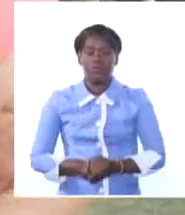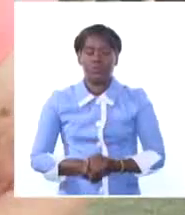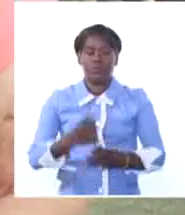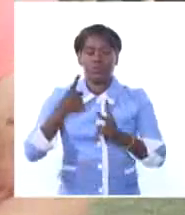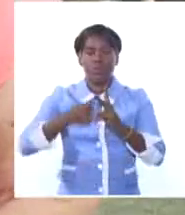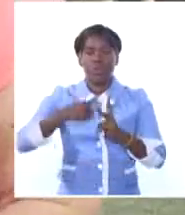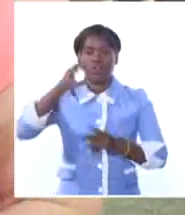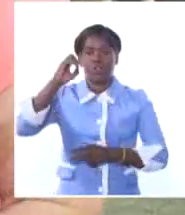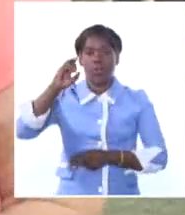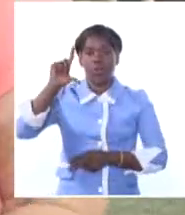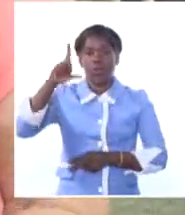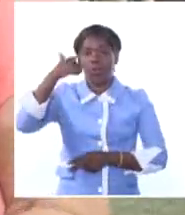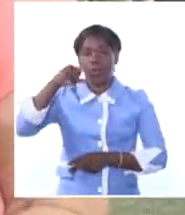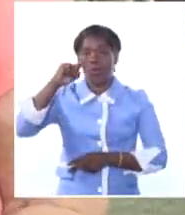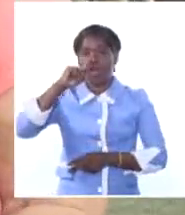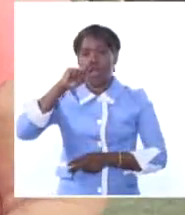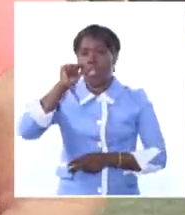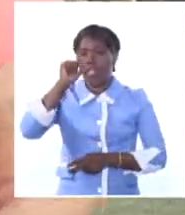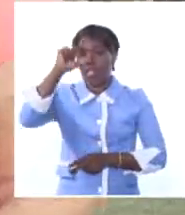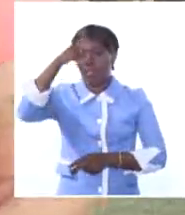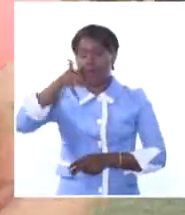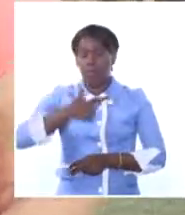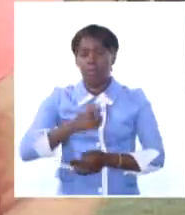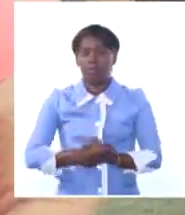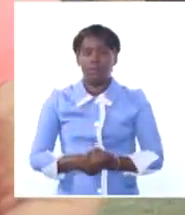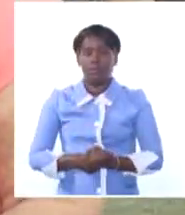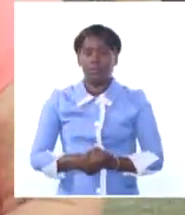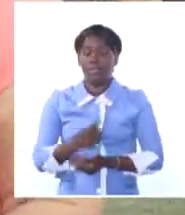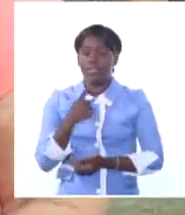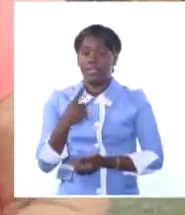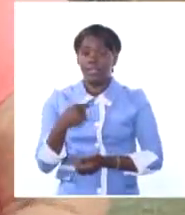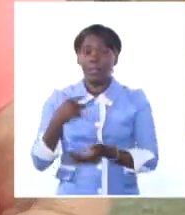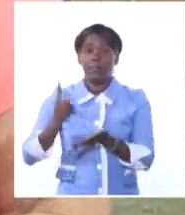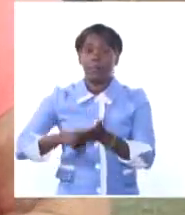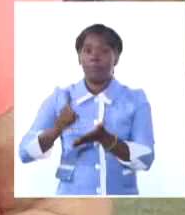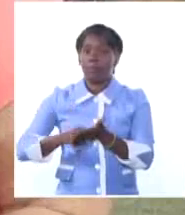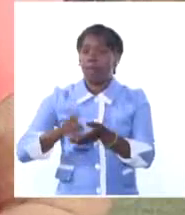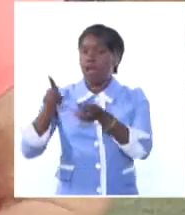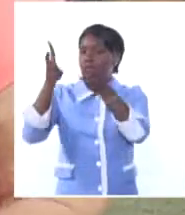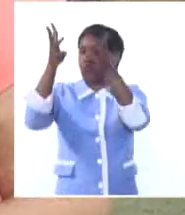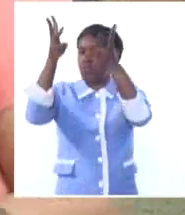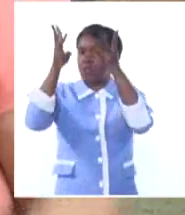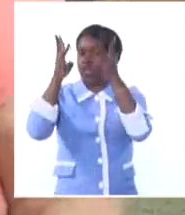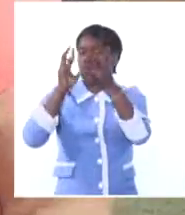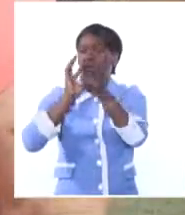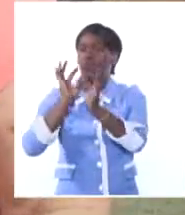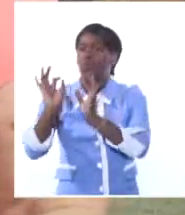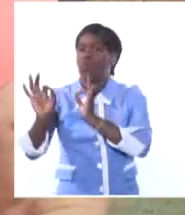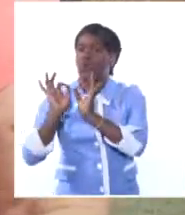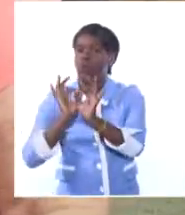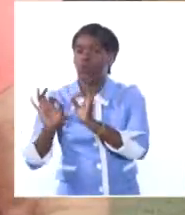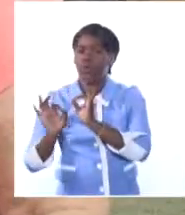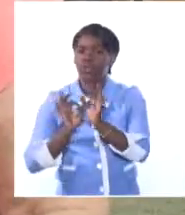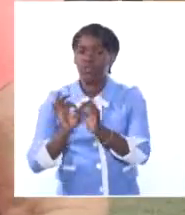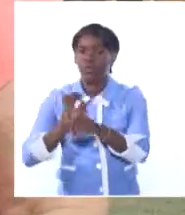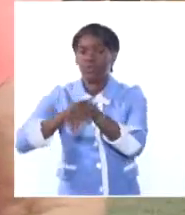Yolanda mantuvo a mi padre como si fuera un príncipe. Lo cuidó, lo mimó.